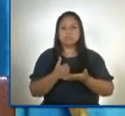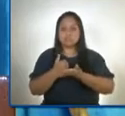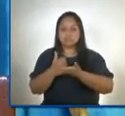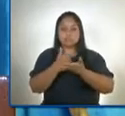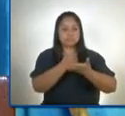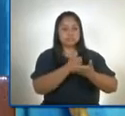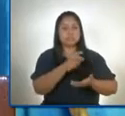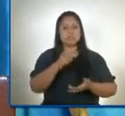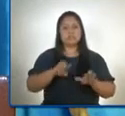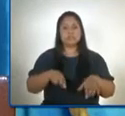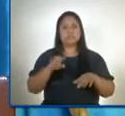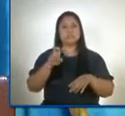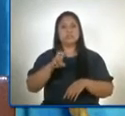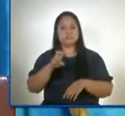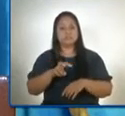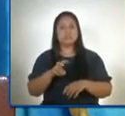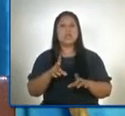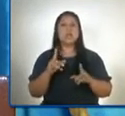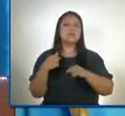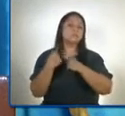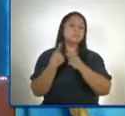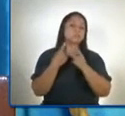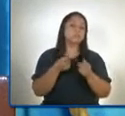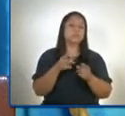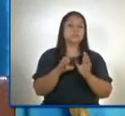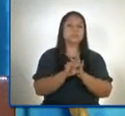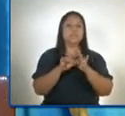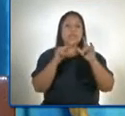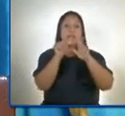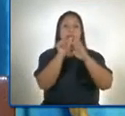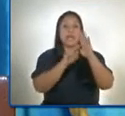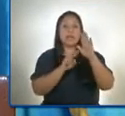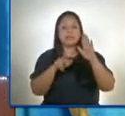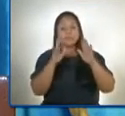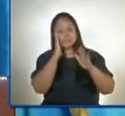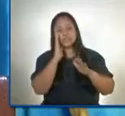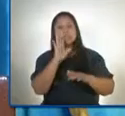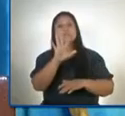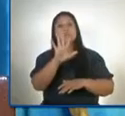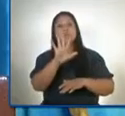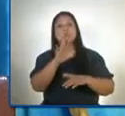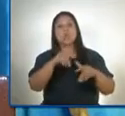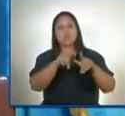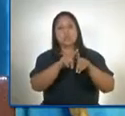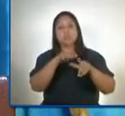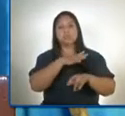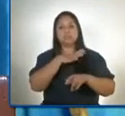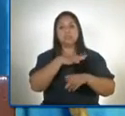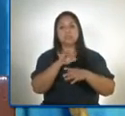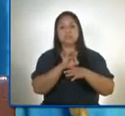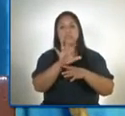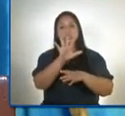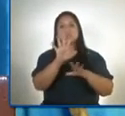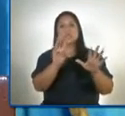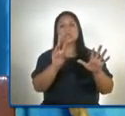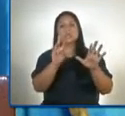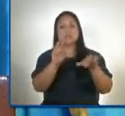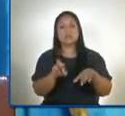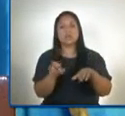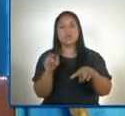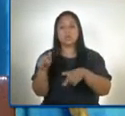requieran. Hasta el momento son, en el caso de albergue, 5 centros que están aún funcionando. Hay 58 personas que se están